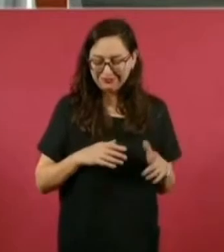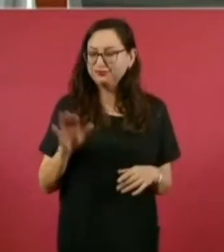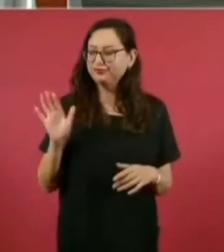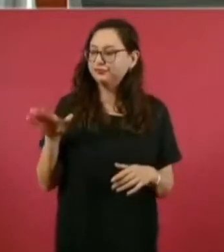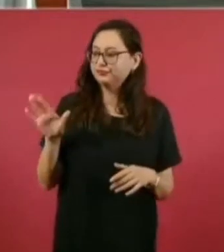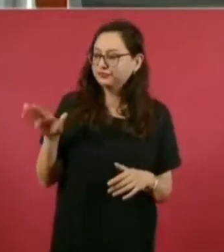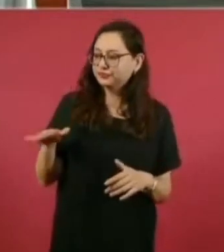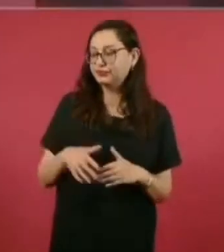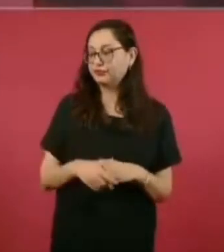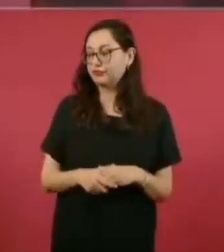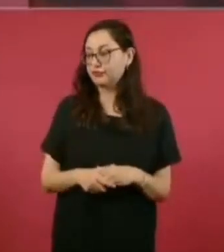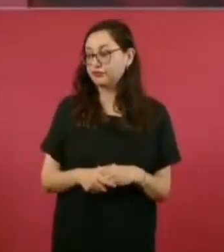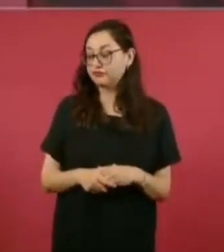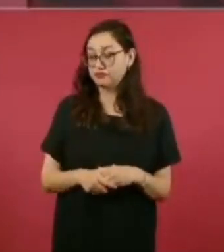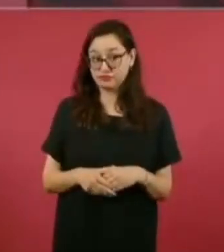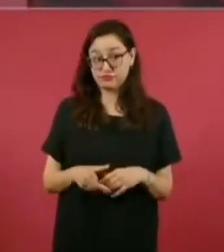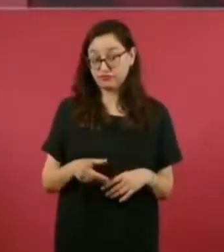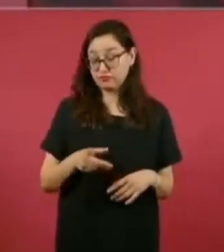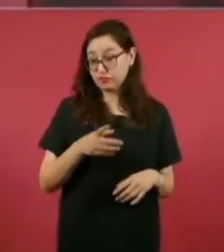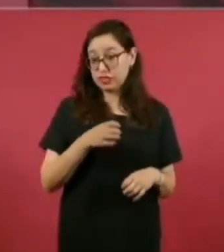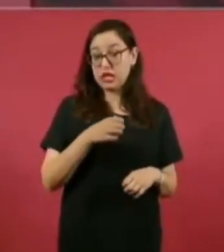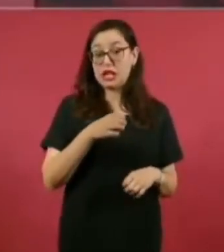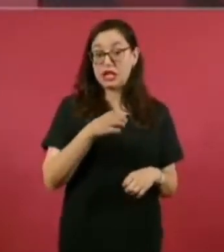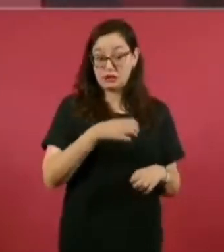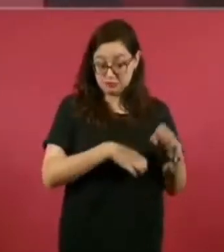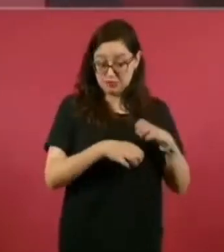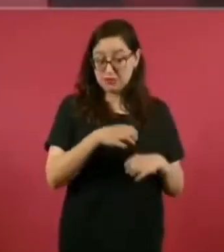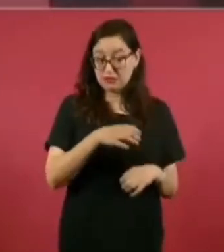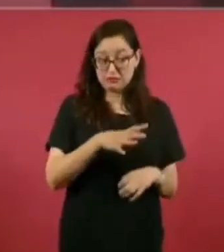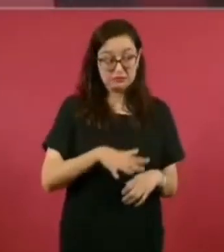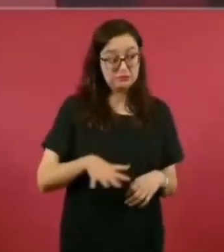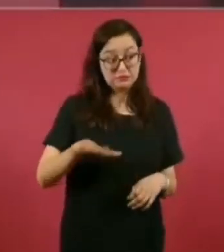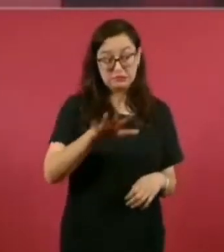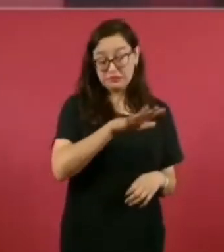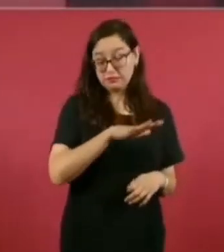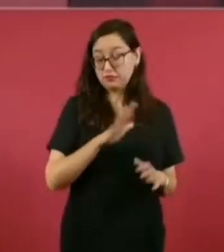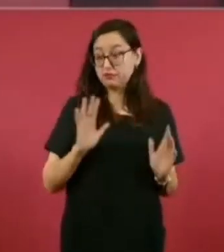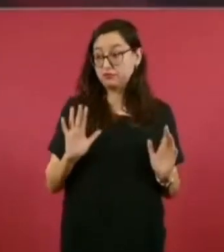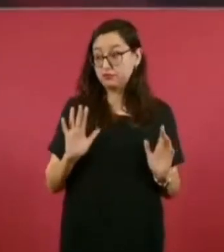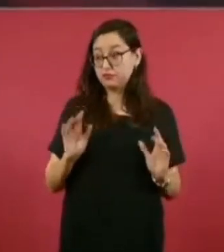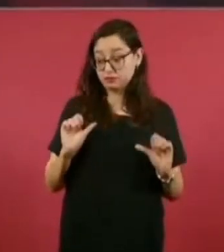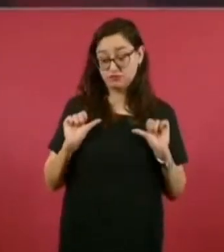si no acepta, además,